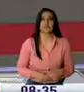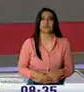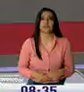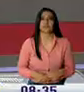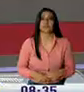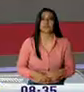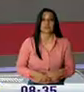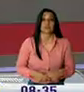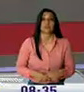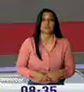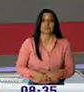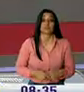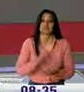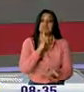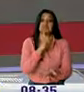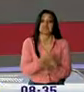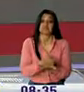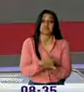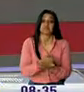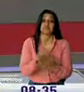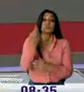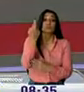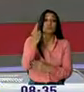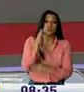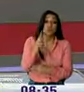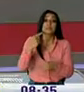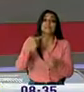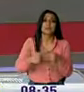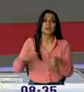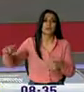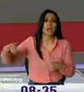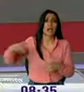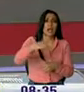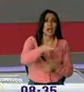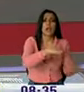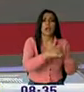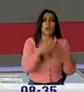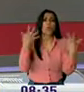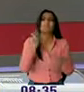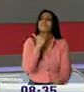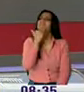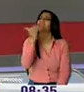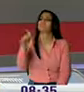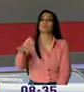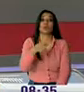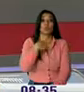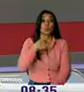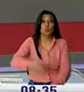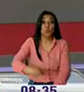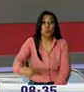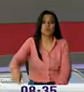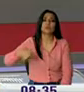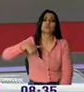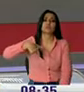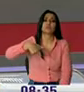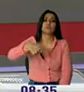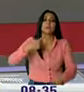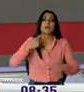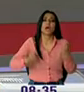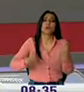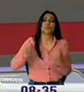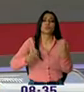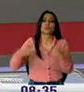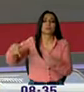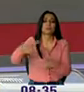que sea ahí, pero lo que pasa es que en el sur de la ciudad se cruzan por donde les da la gana, vecino. Yo todos los días cruzo en mi auto por la